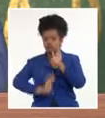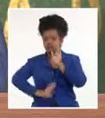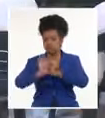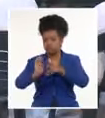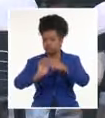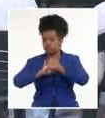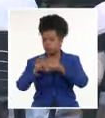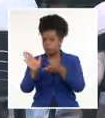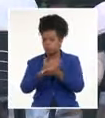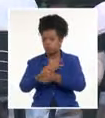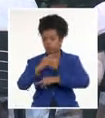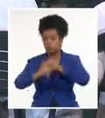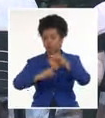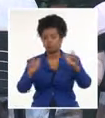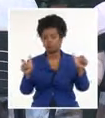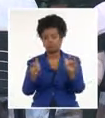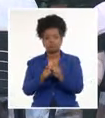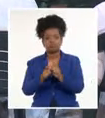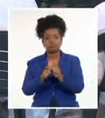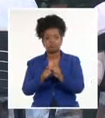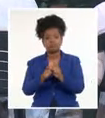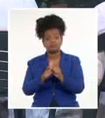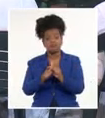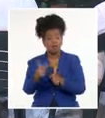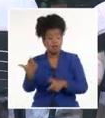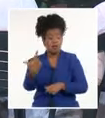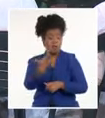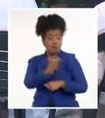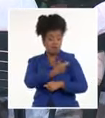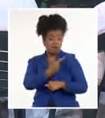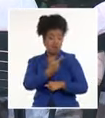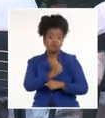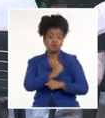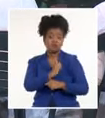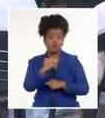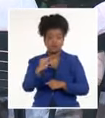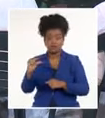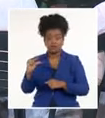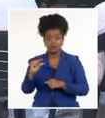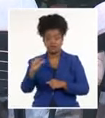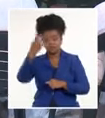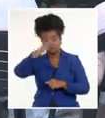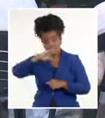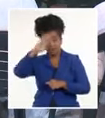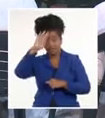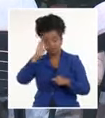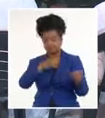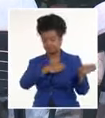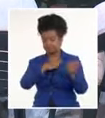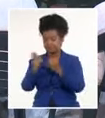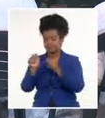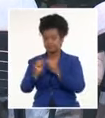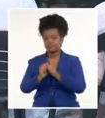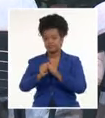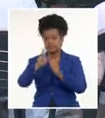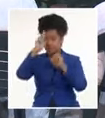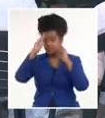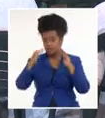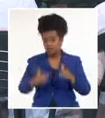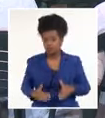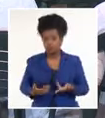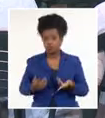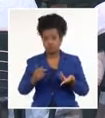con, además de las vacunas cubanas, el intercambio de protocolos de salud y de bioseguridad entre nuestros países.